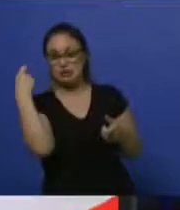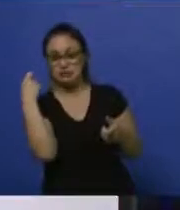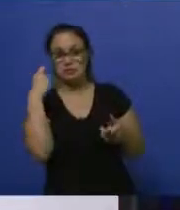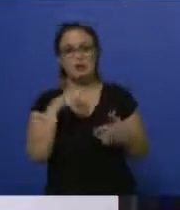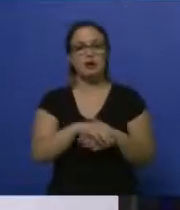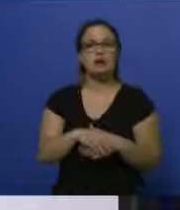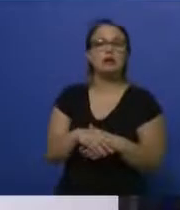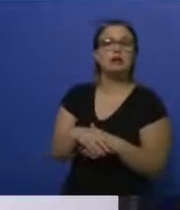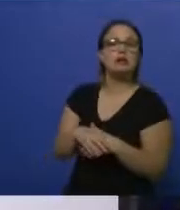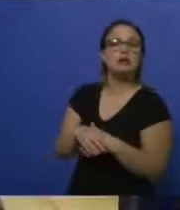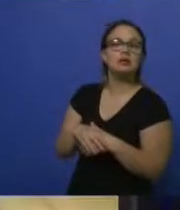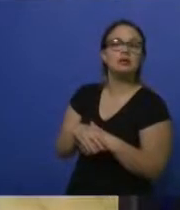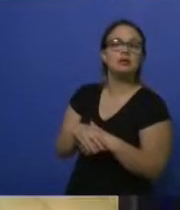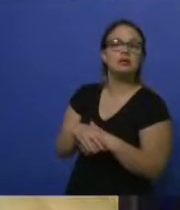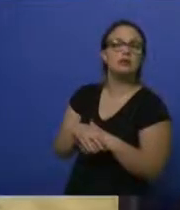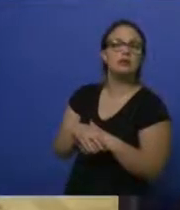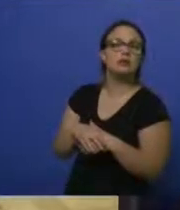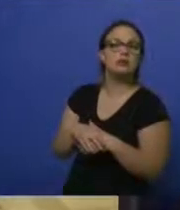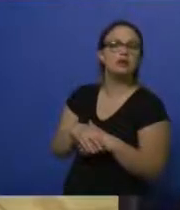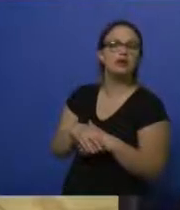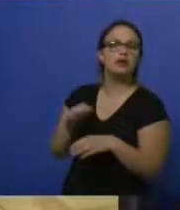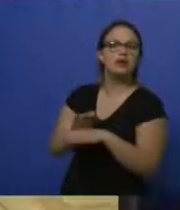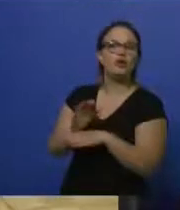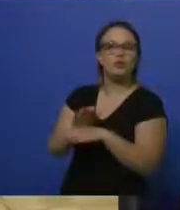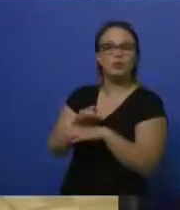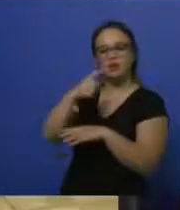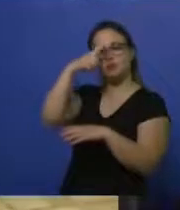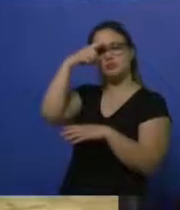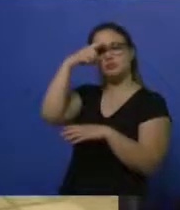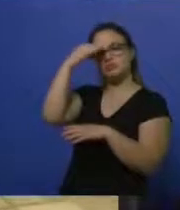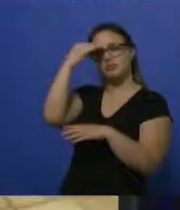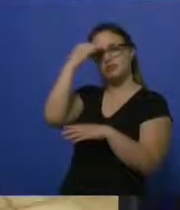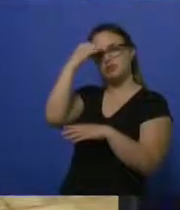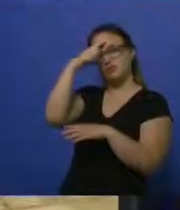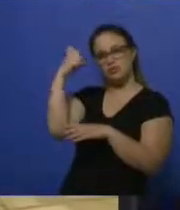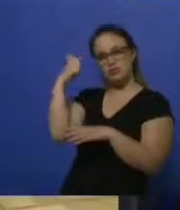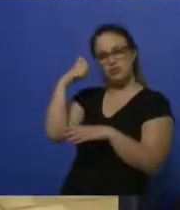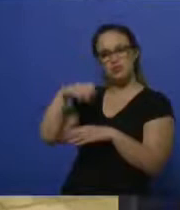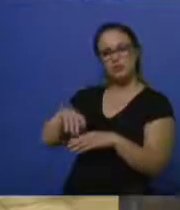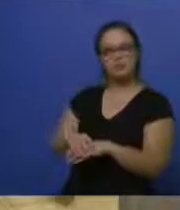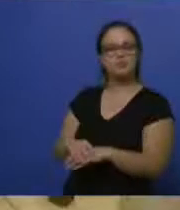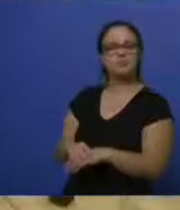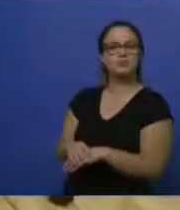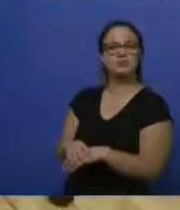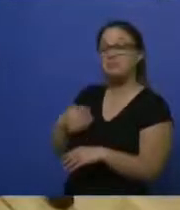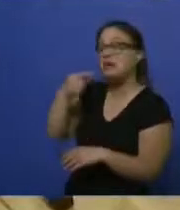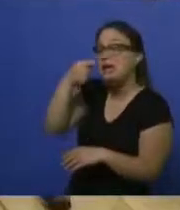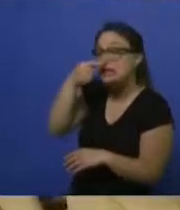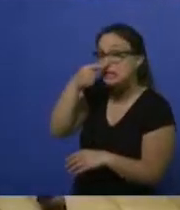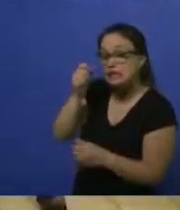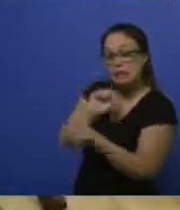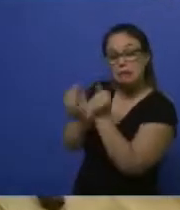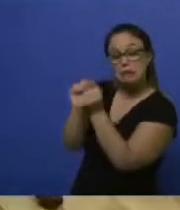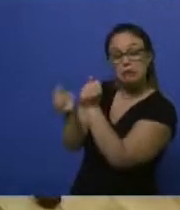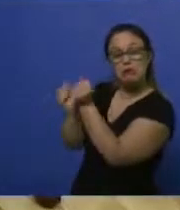definir únicamente los villamarienses y tenemos, como decís vos, potestad y autonomía para hacerlo. Pero lo que ella plantea es interesante, porque sí, está hablando de muchos cambios, digo, como